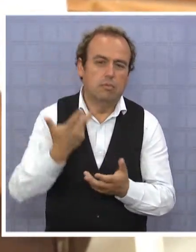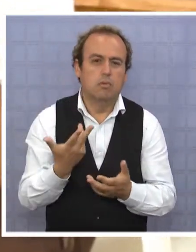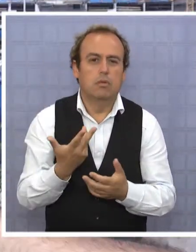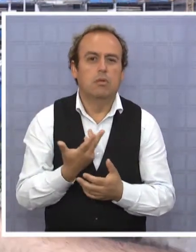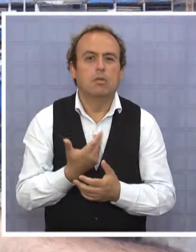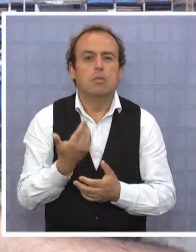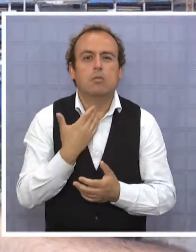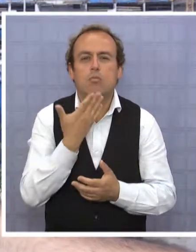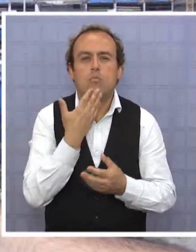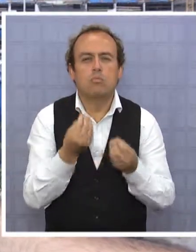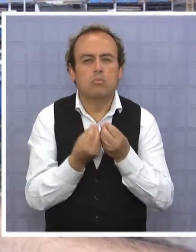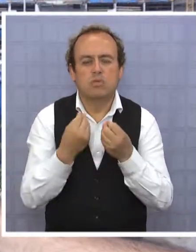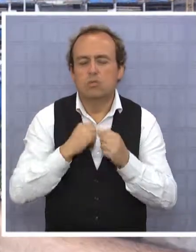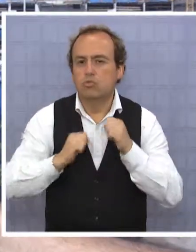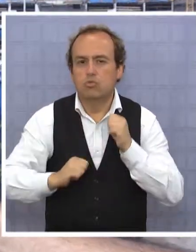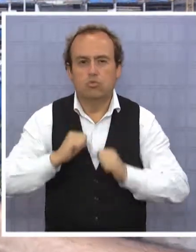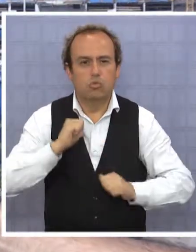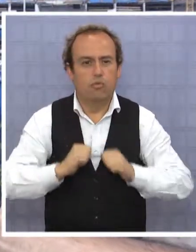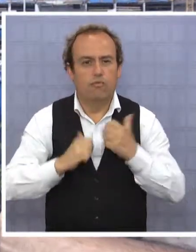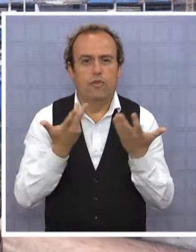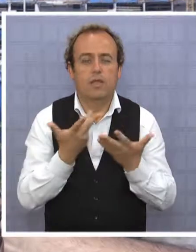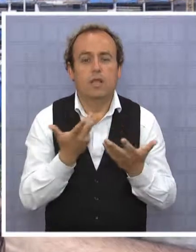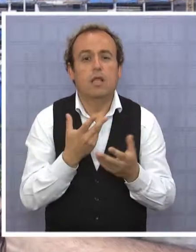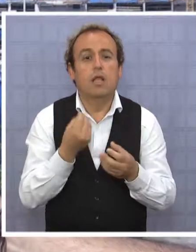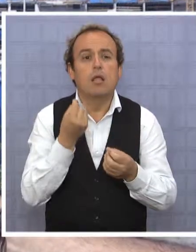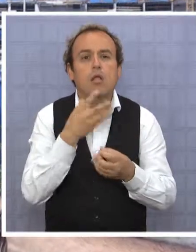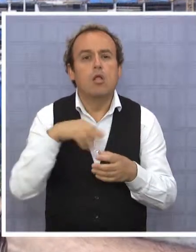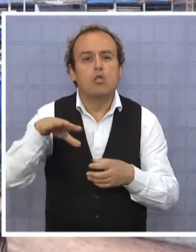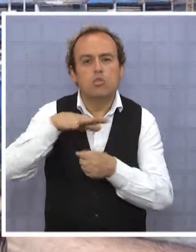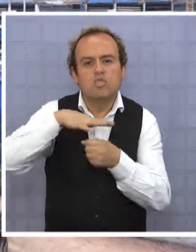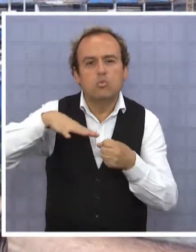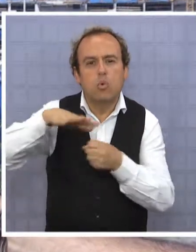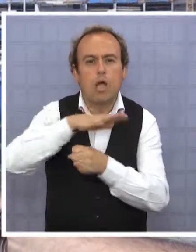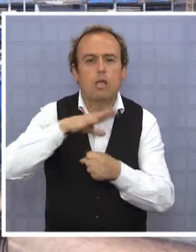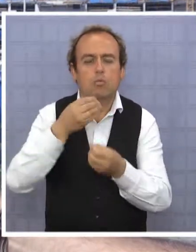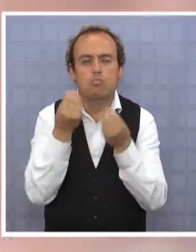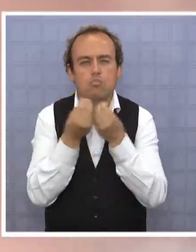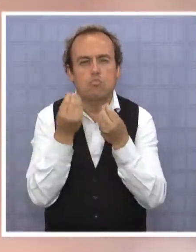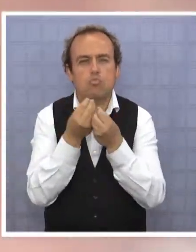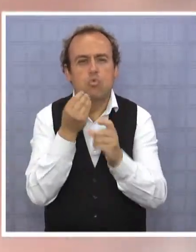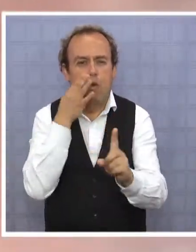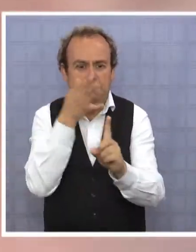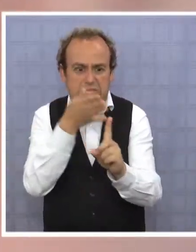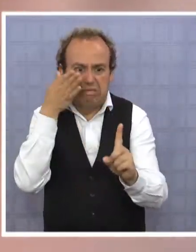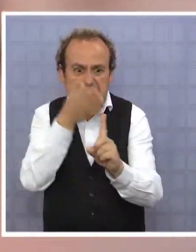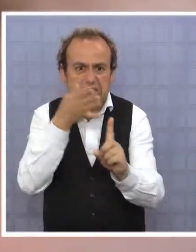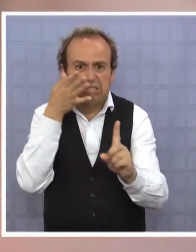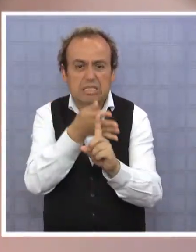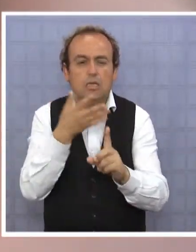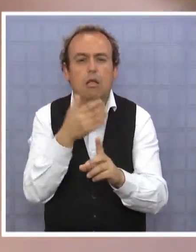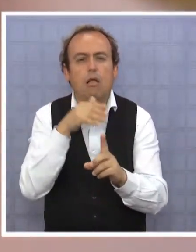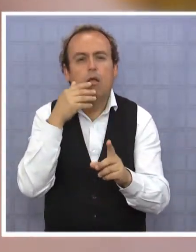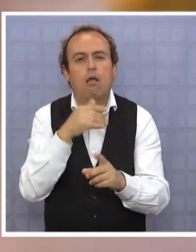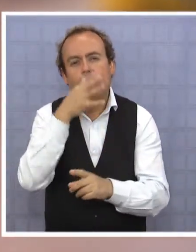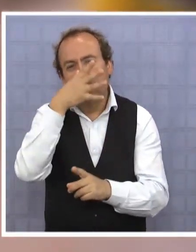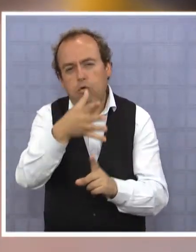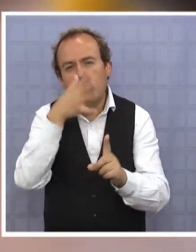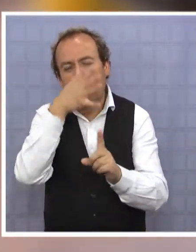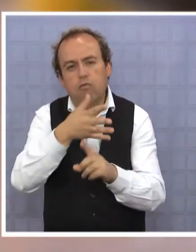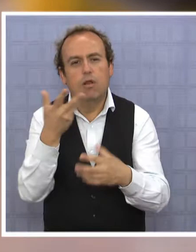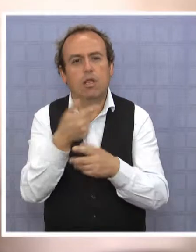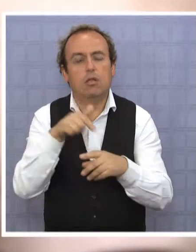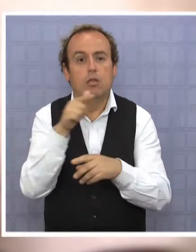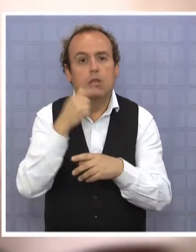adolescente porque es vivido con un gran agobio hay una sensación de victimización la angustia como decía agobio